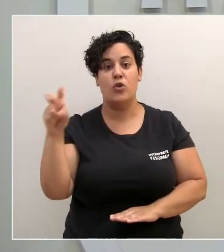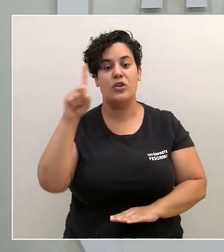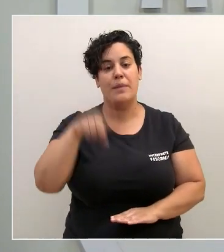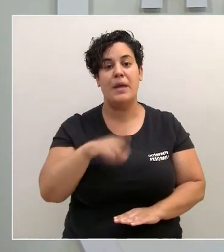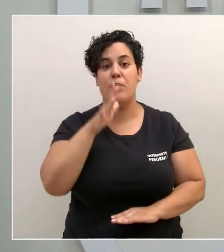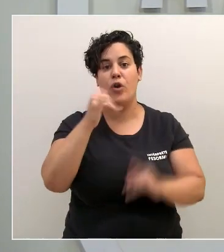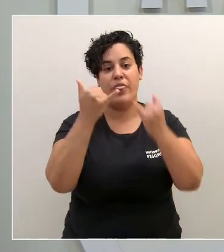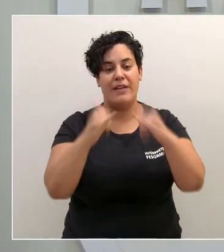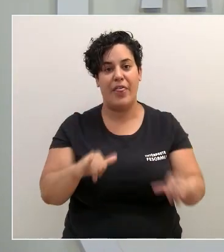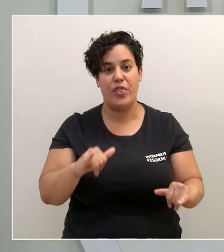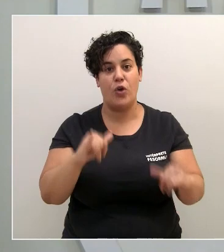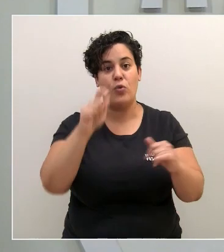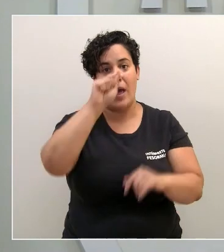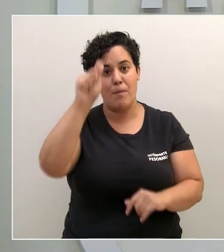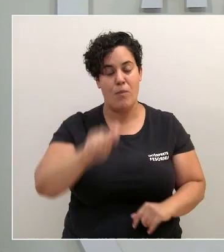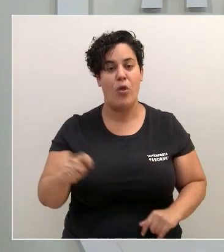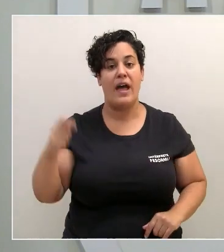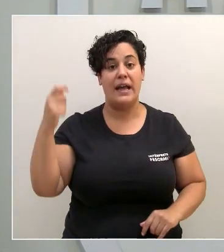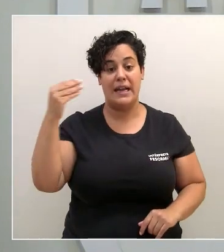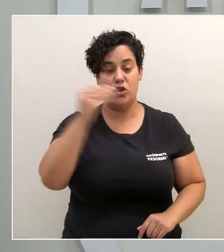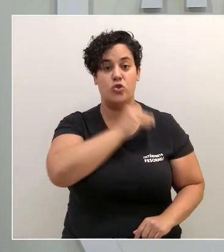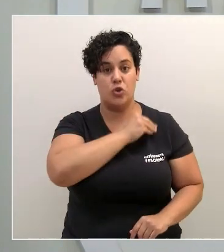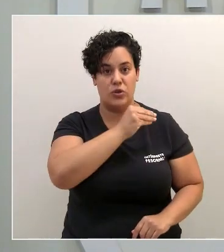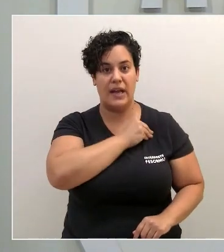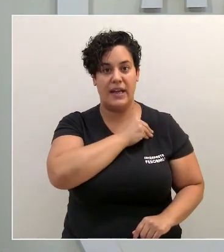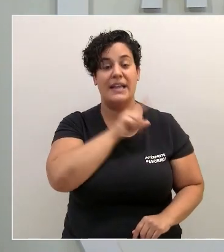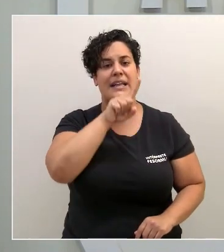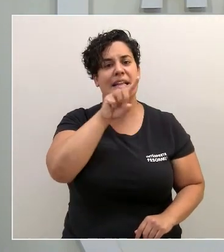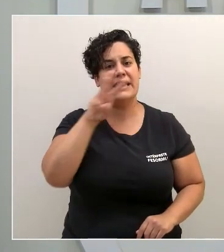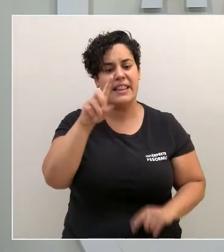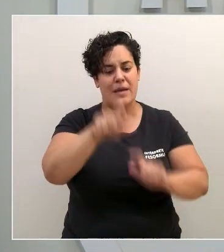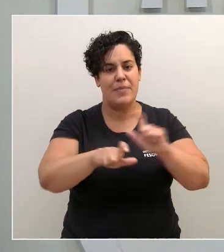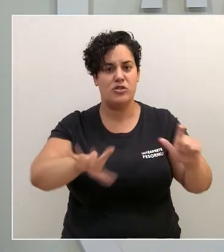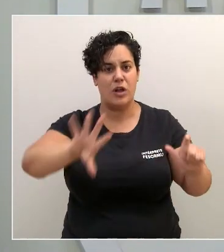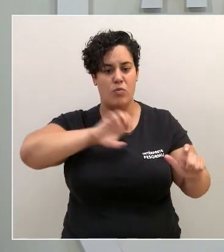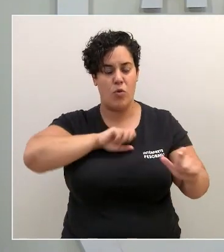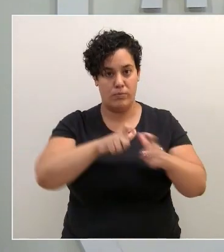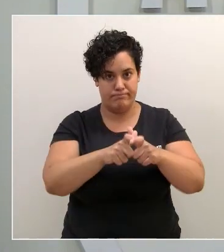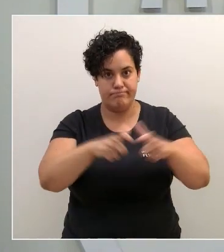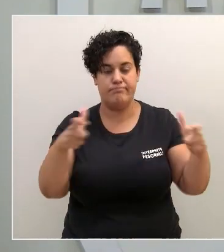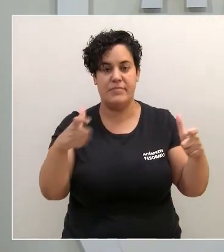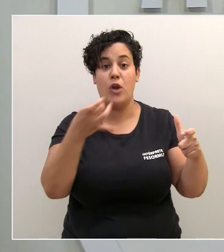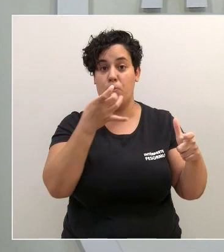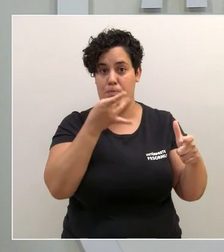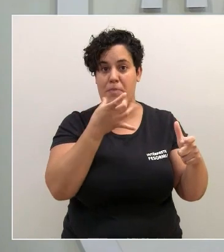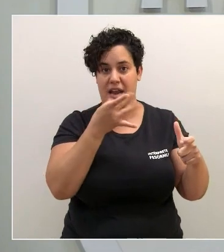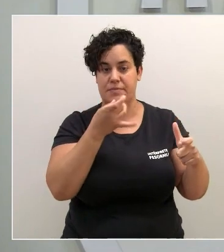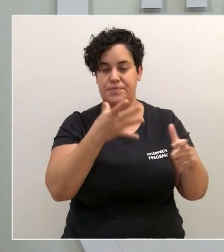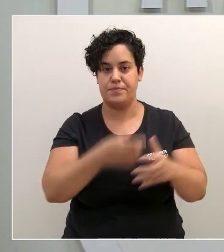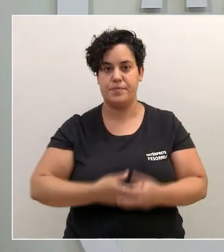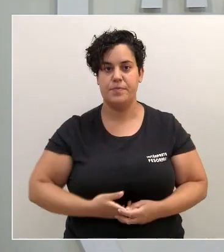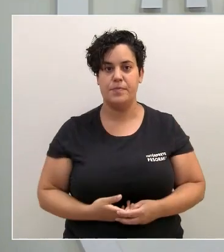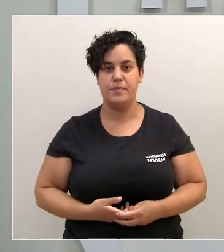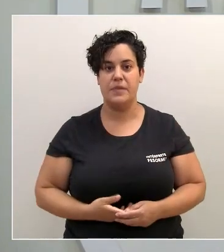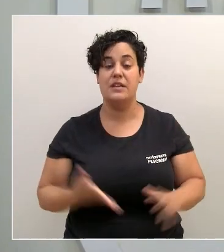una boda. En Totana ha aparecido un brote con 13 casos en un bar, por tanto, en un